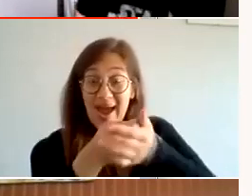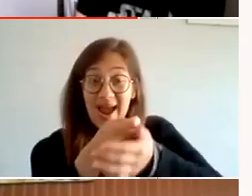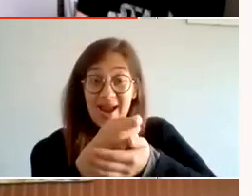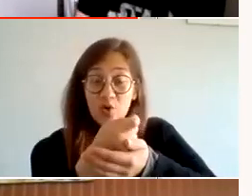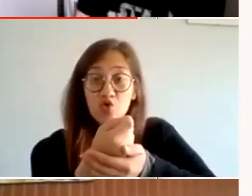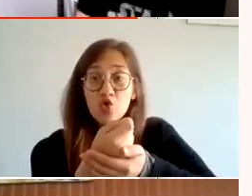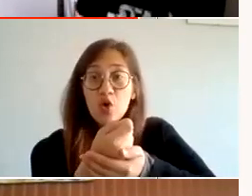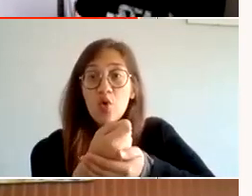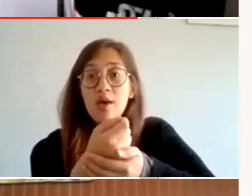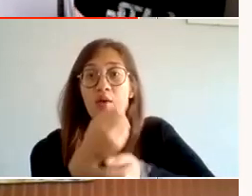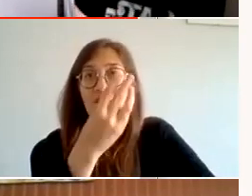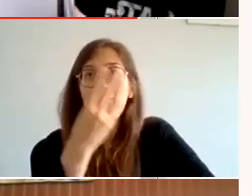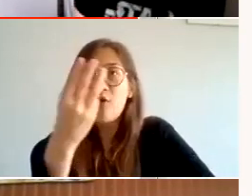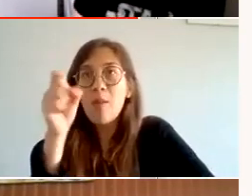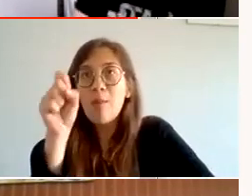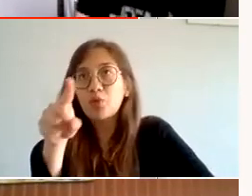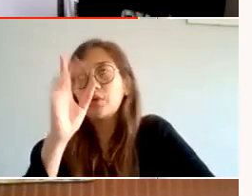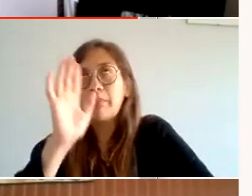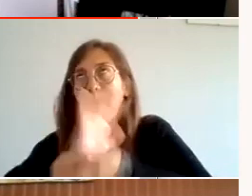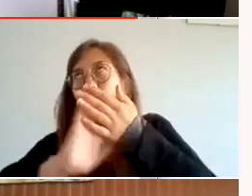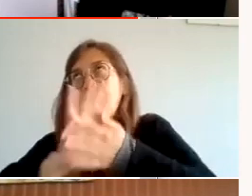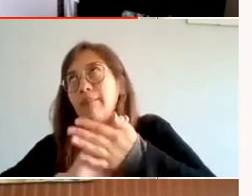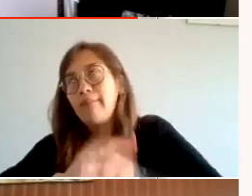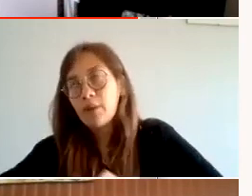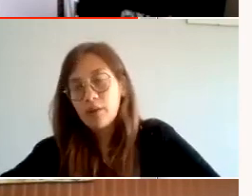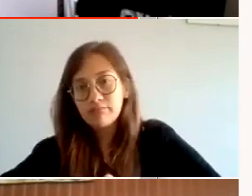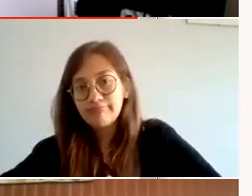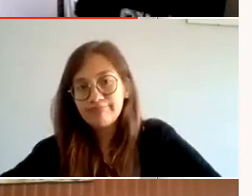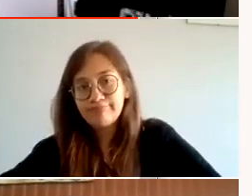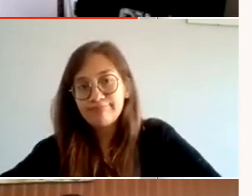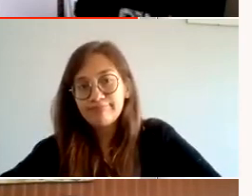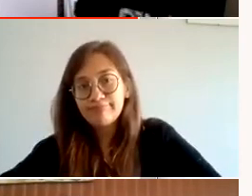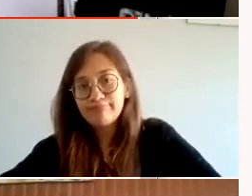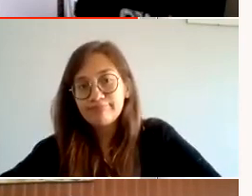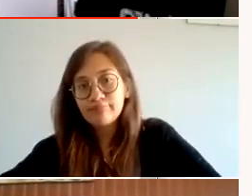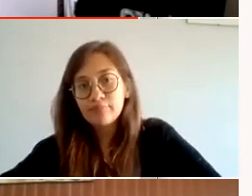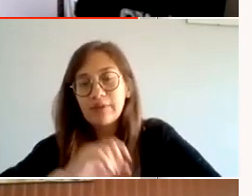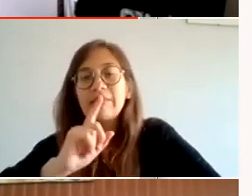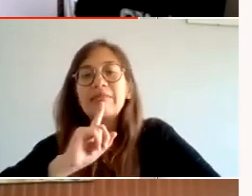nombre y vamos a colocar aquí, por ejemplo, eh,